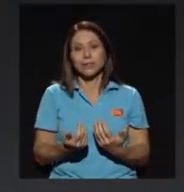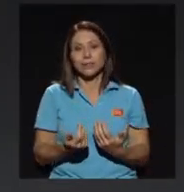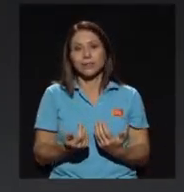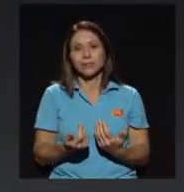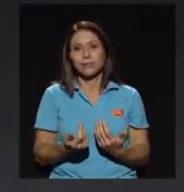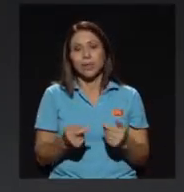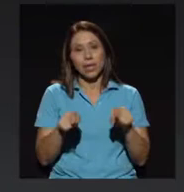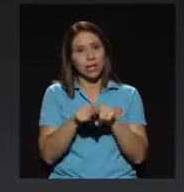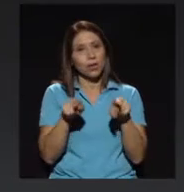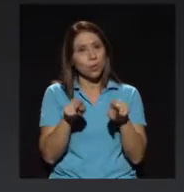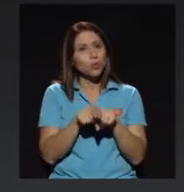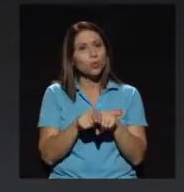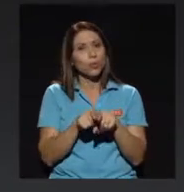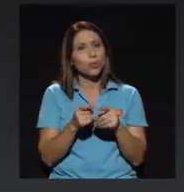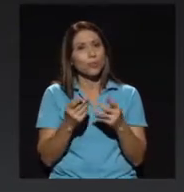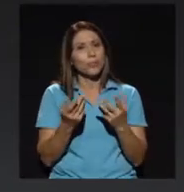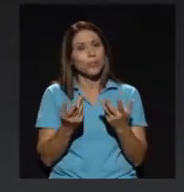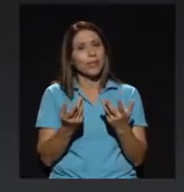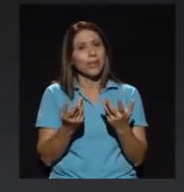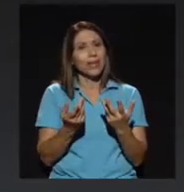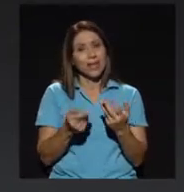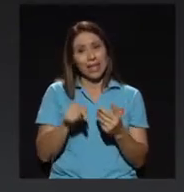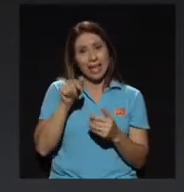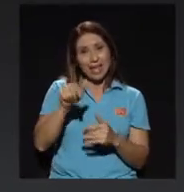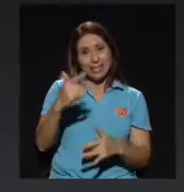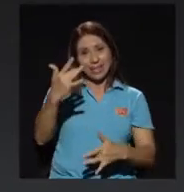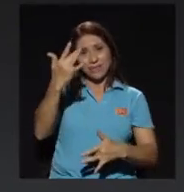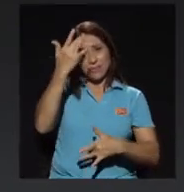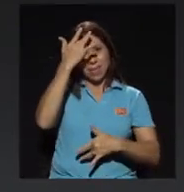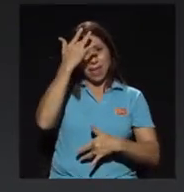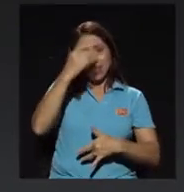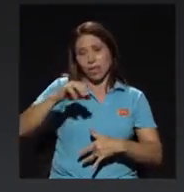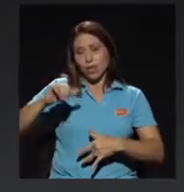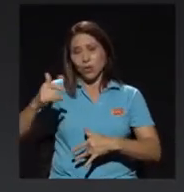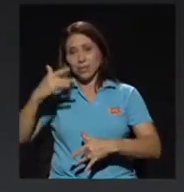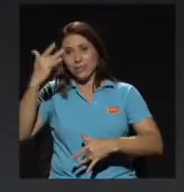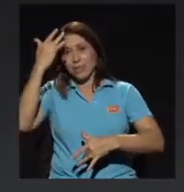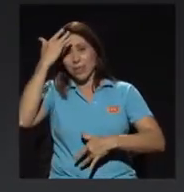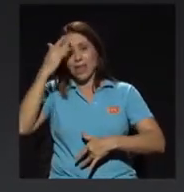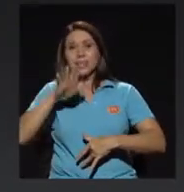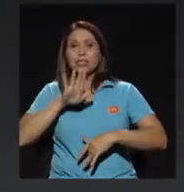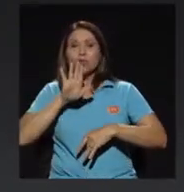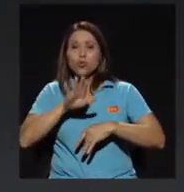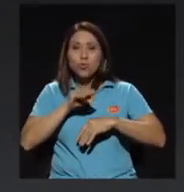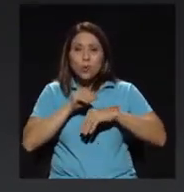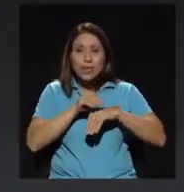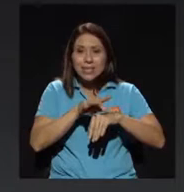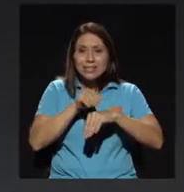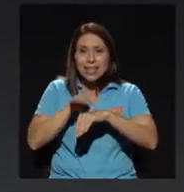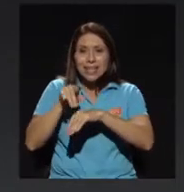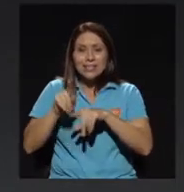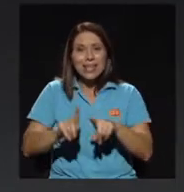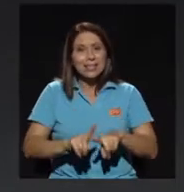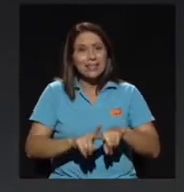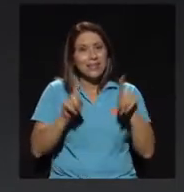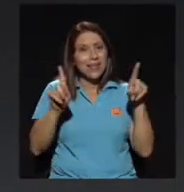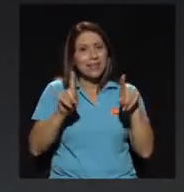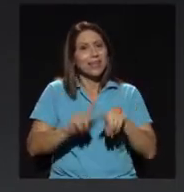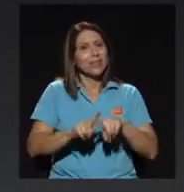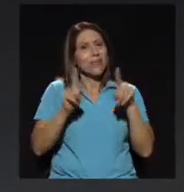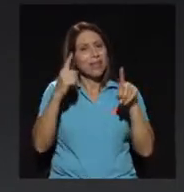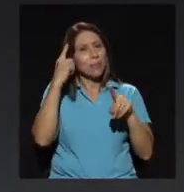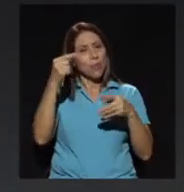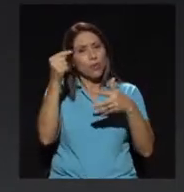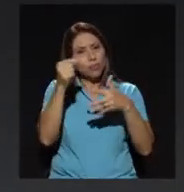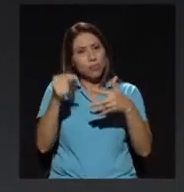que incluso la incidencia de esa enfermedad y de otras es diferente, y es diferente por una serie de razones. ¿Cómo